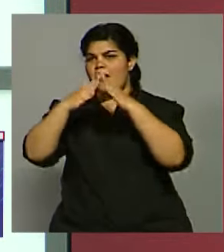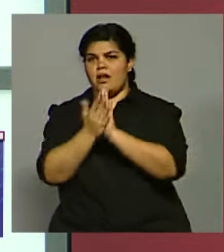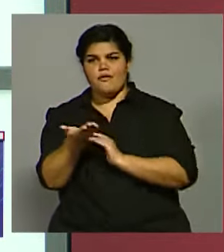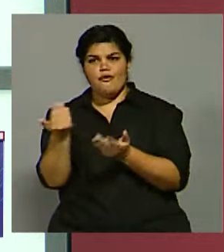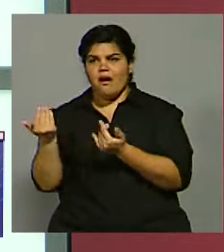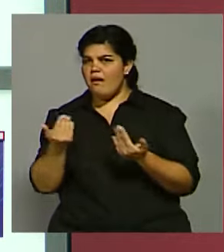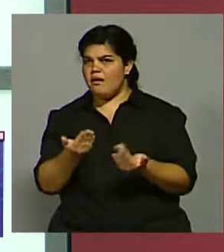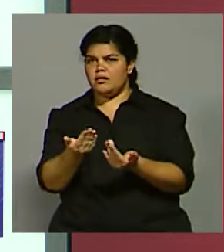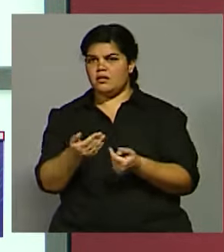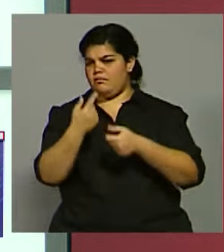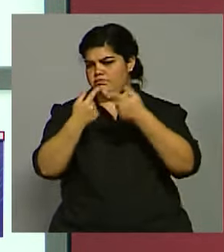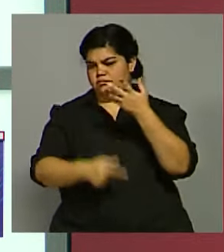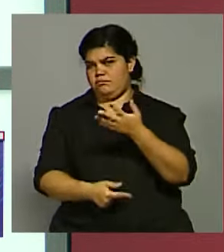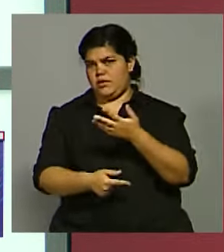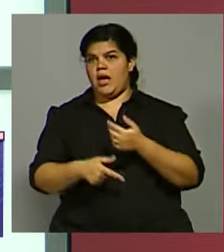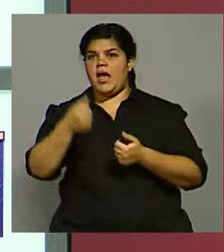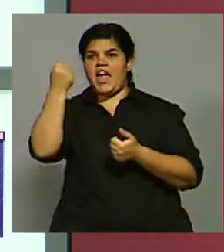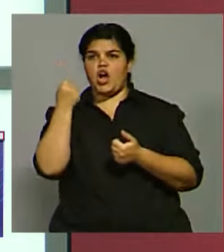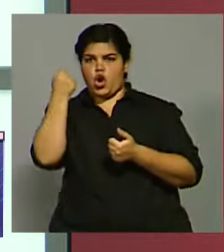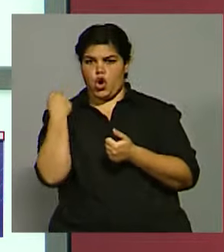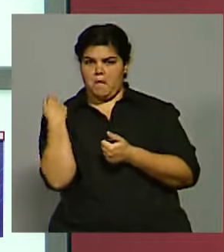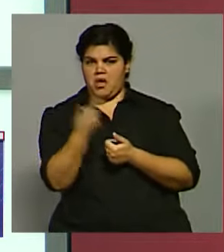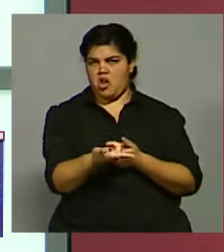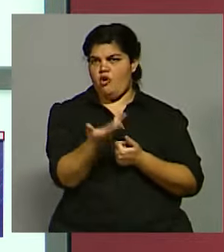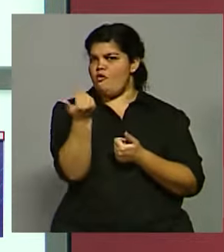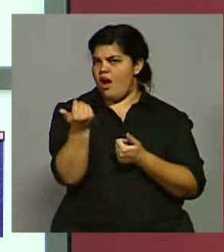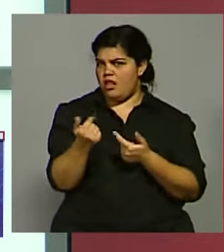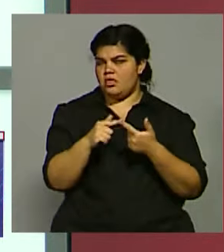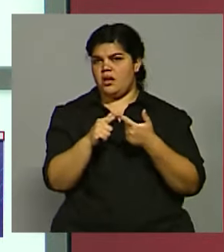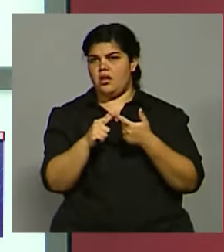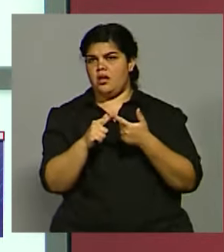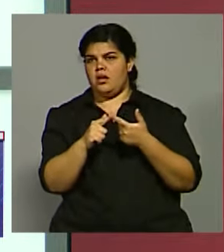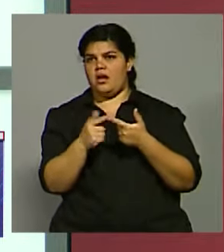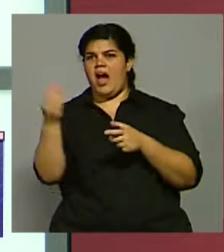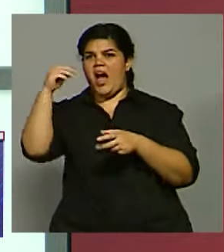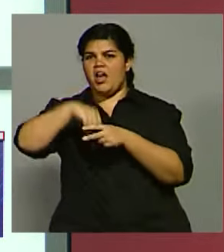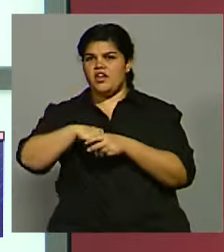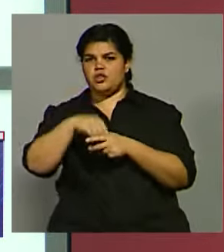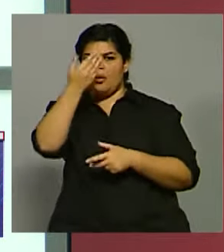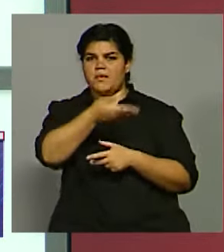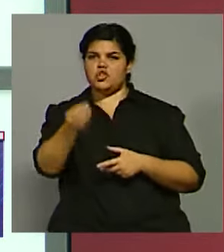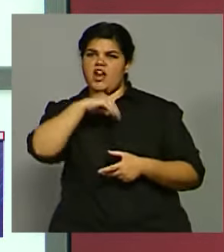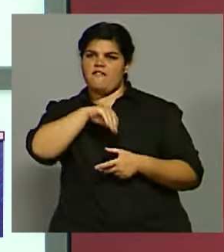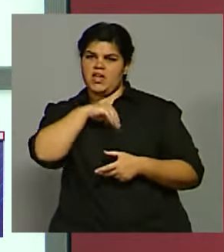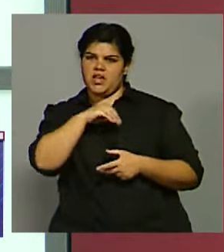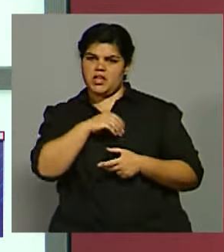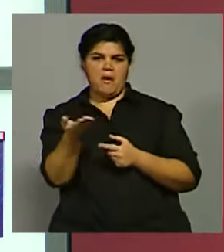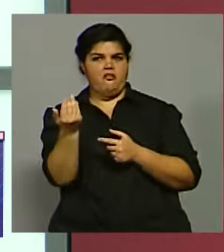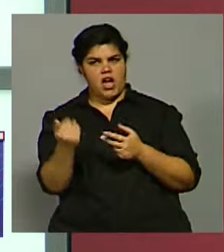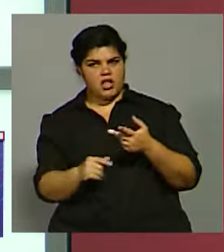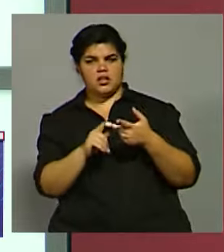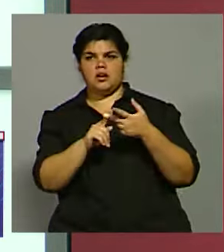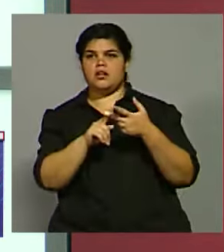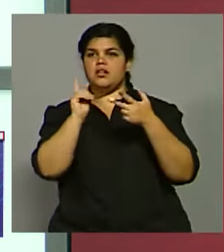punto de vista de la reparación económica, sigue en deuda en cuanto al tratamiento interno que tienen las víctimas, sigue en deuda respecto a